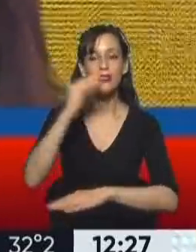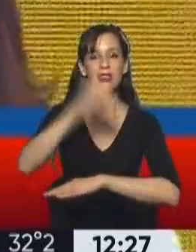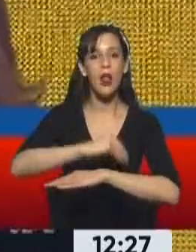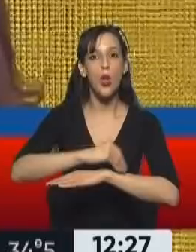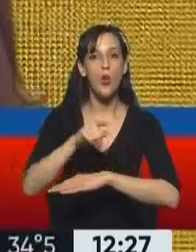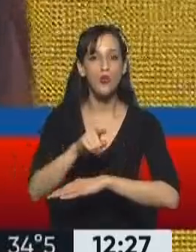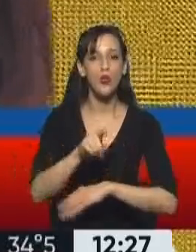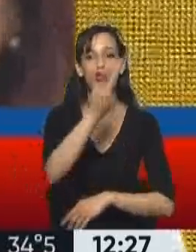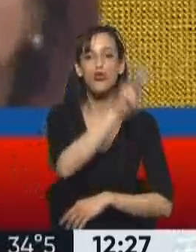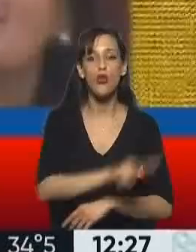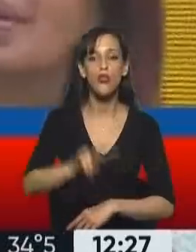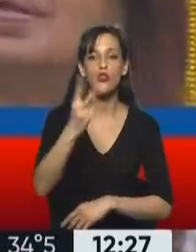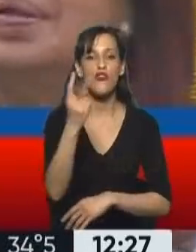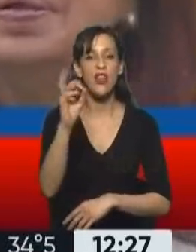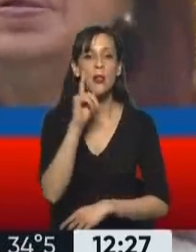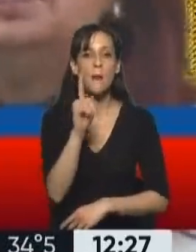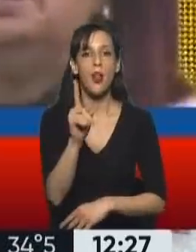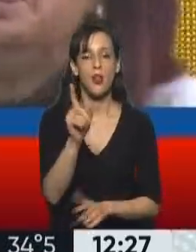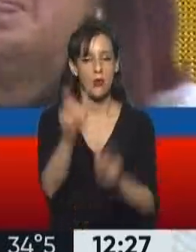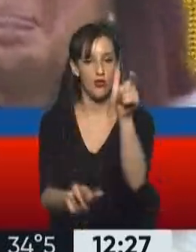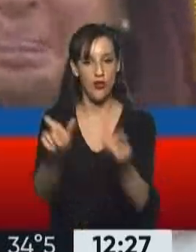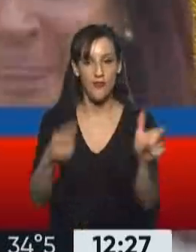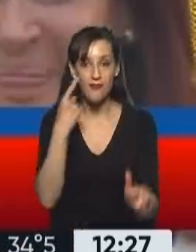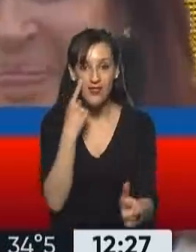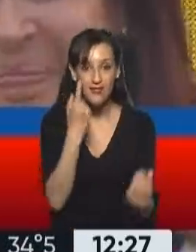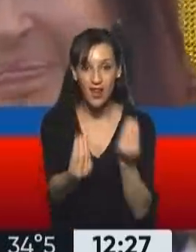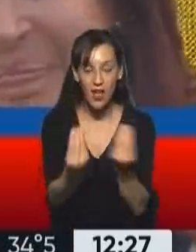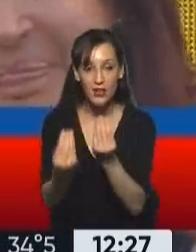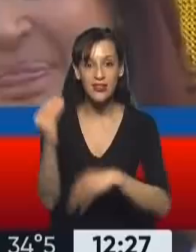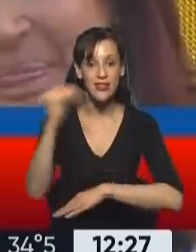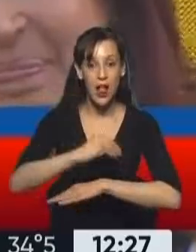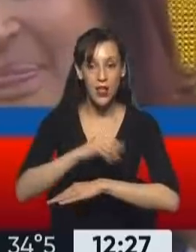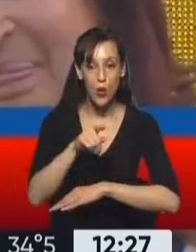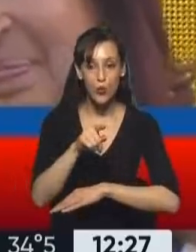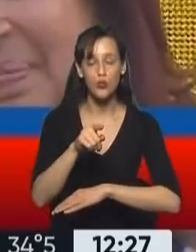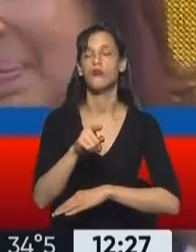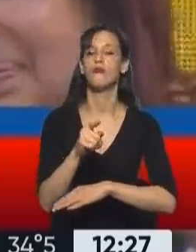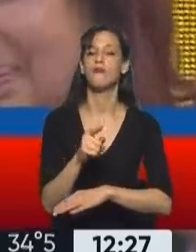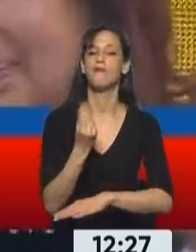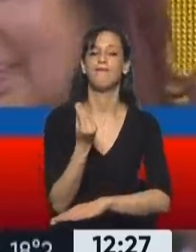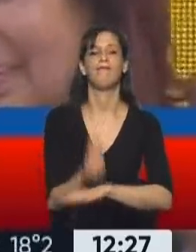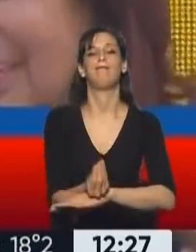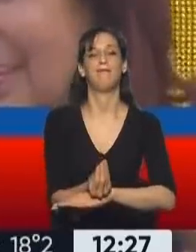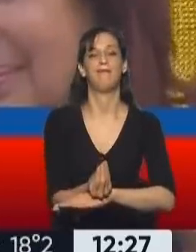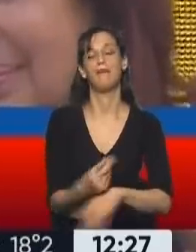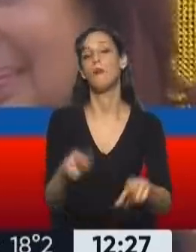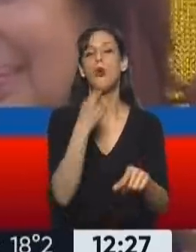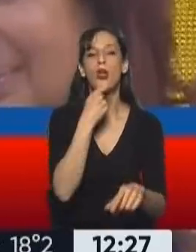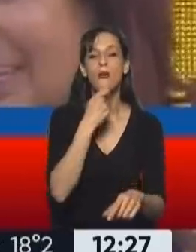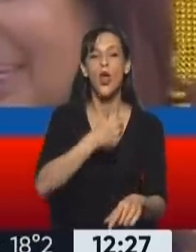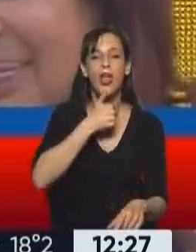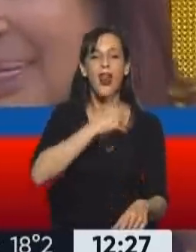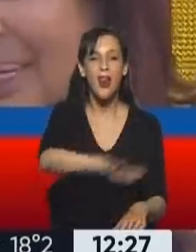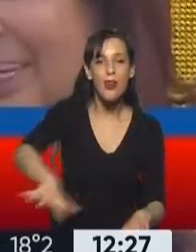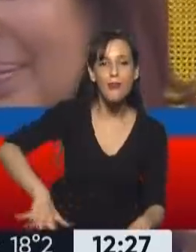220.000 santacruceñas y santacruceños. Un tercio de lo que administra, por ejemplo, Mayra en Quilmes